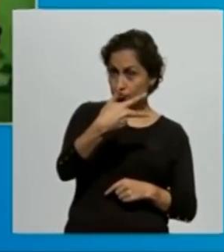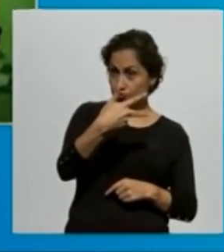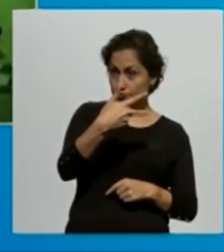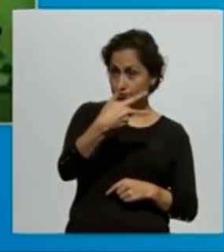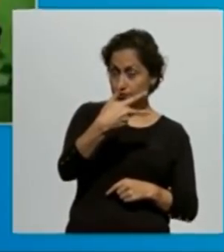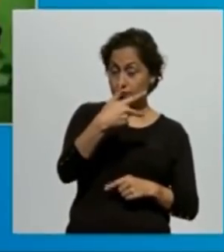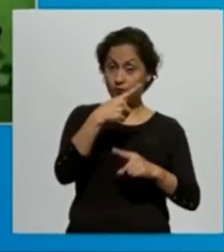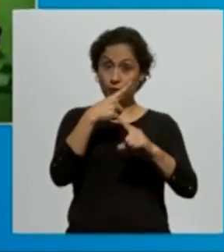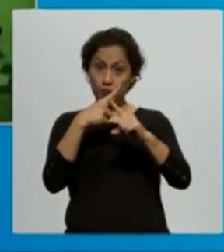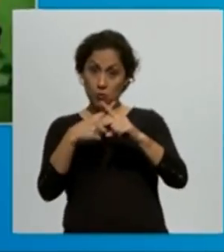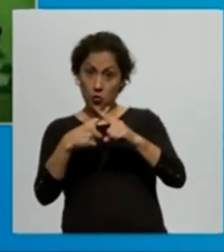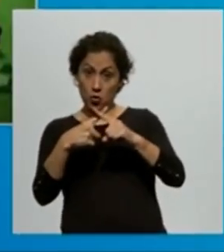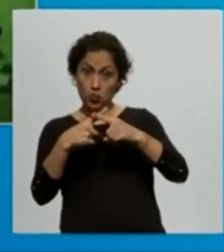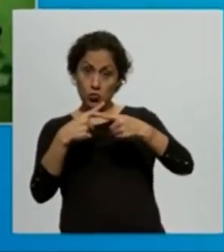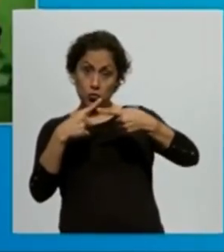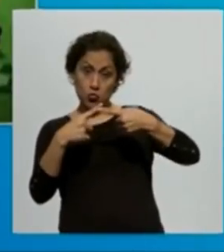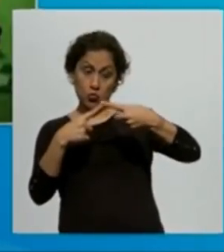por 3.